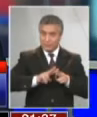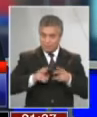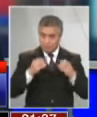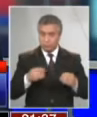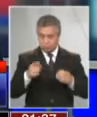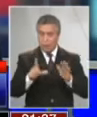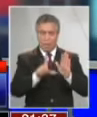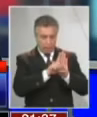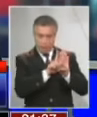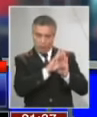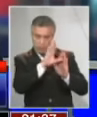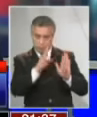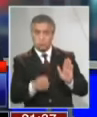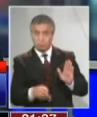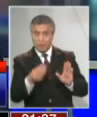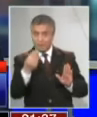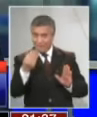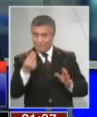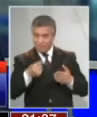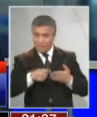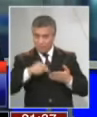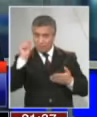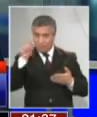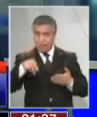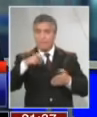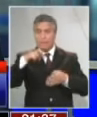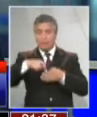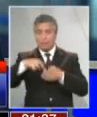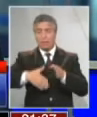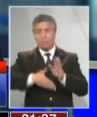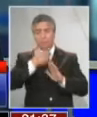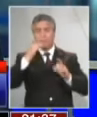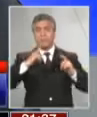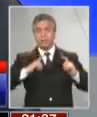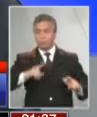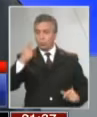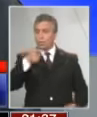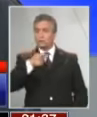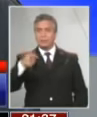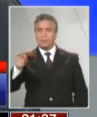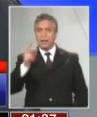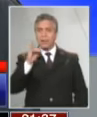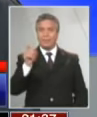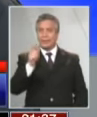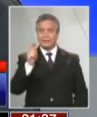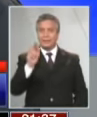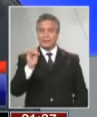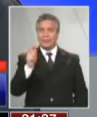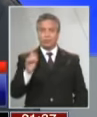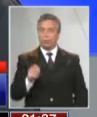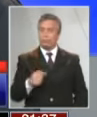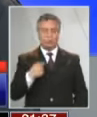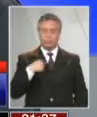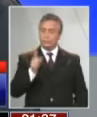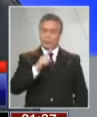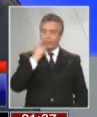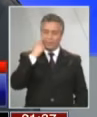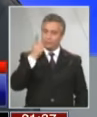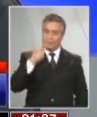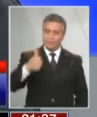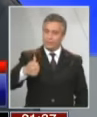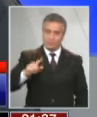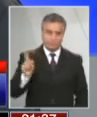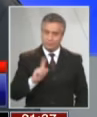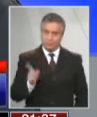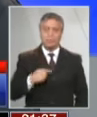legalmente esté todo ok. ¿Es correcto que parlamentarios se vayan de vacaciones en la semana distrital? A mí no me parece el mejor mecanismo. Yo creo que nosotros deberíamos